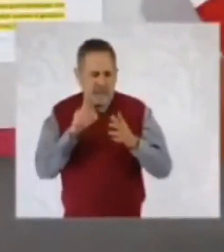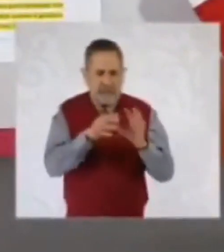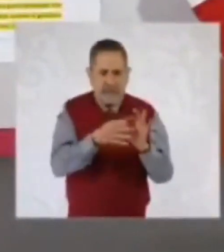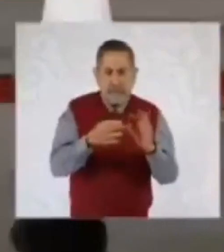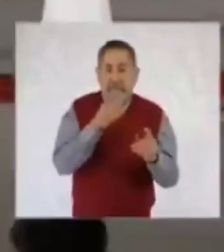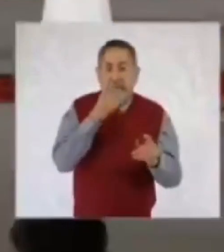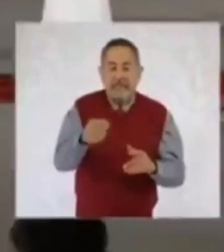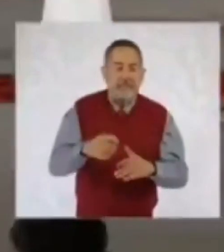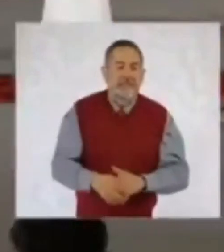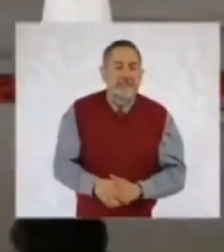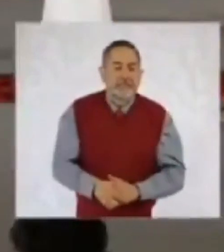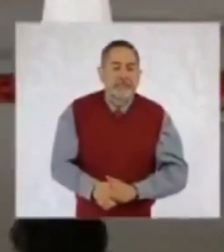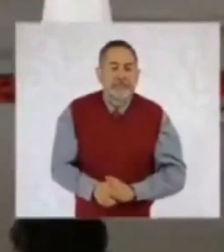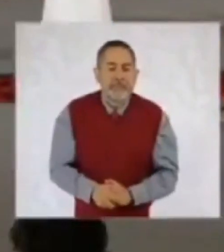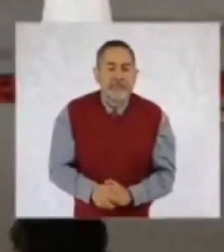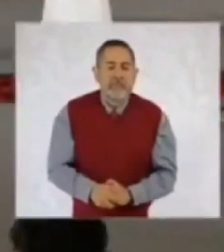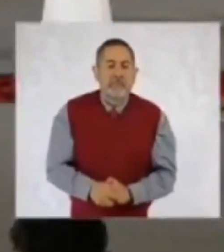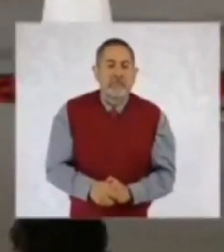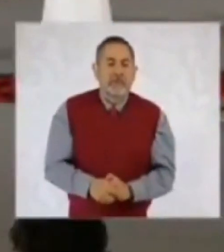fíjense,